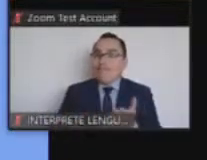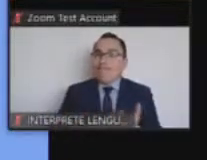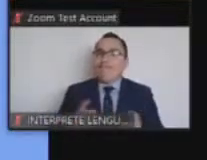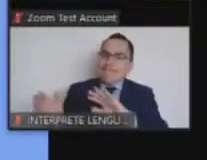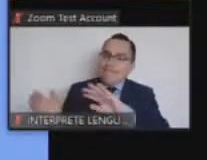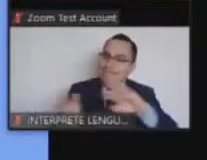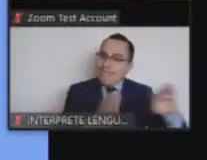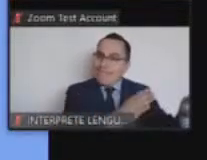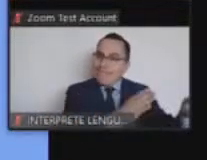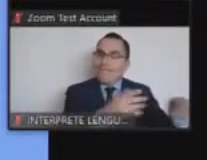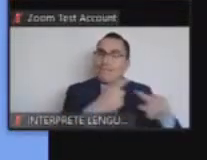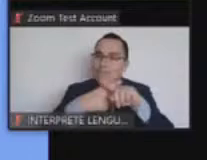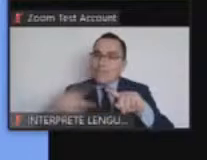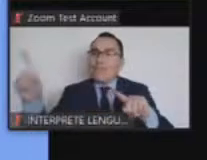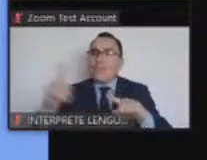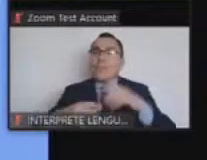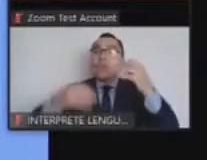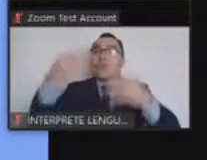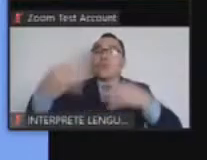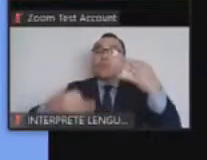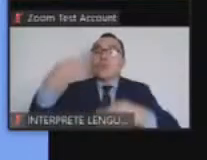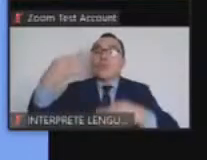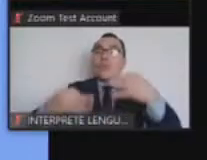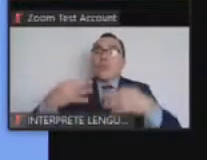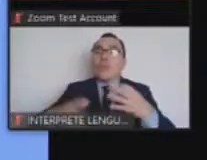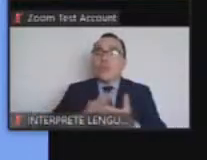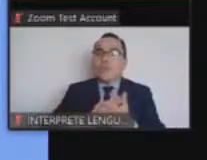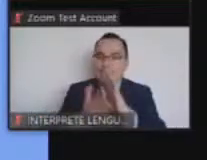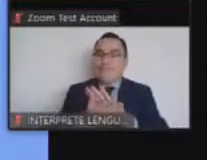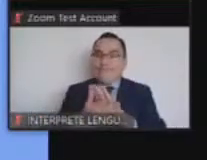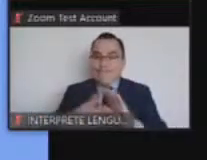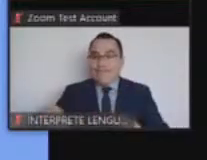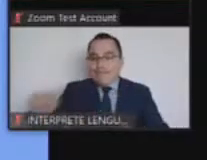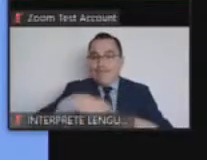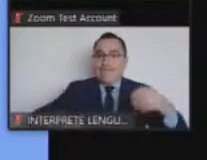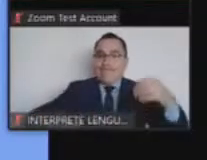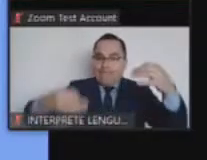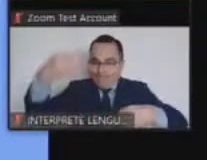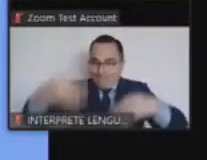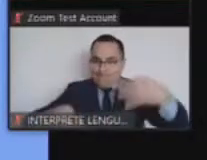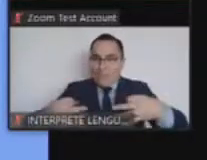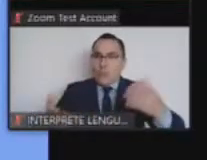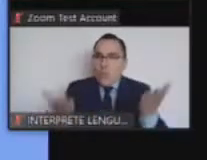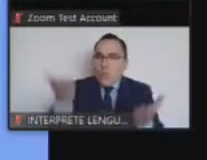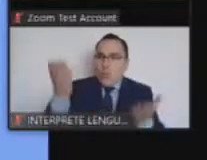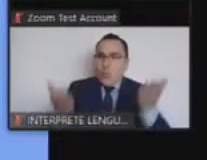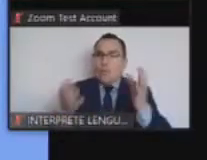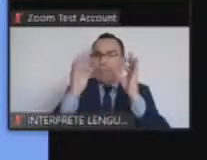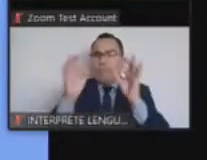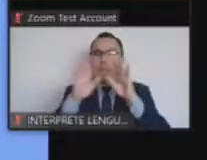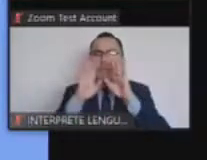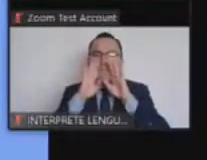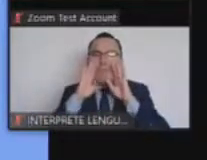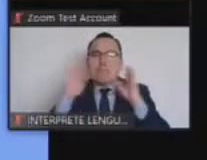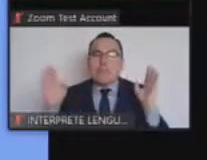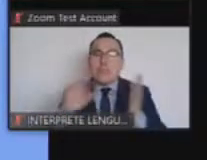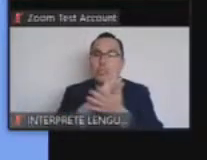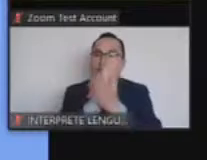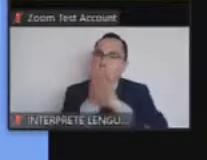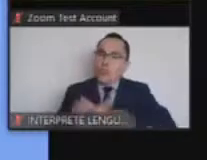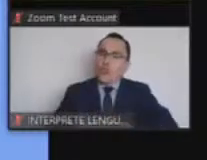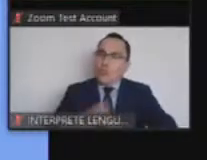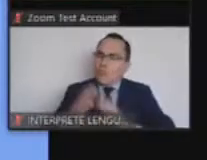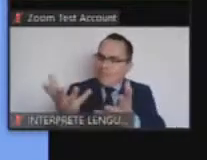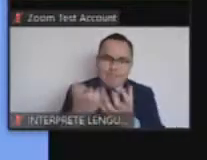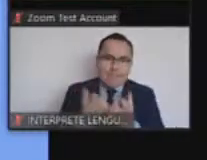como contraparte, que los tribunales sean efectivamente tribunales imparciales, independientes, dotados de todas las herramientas necesarias